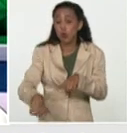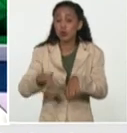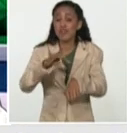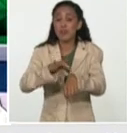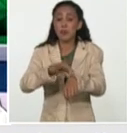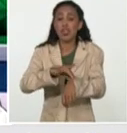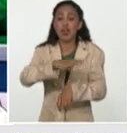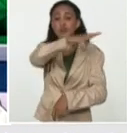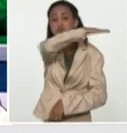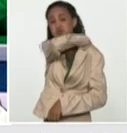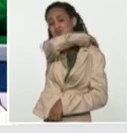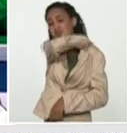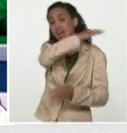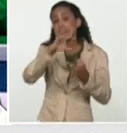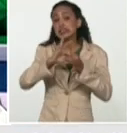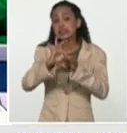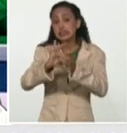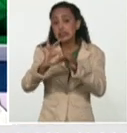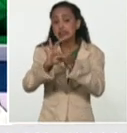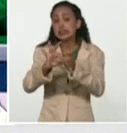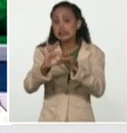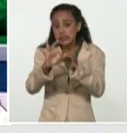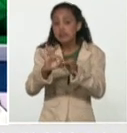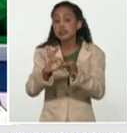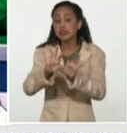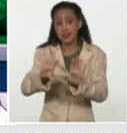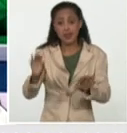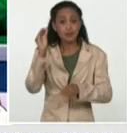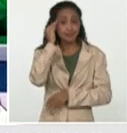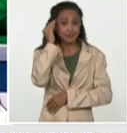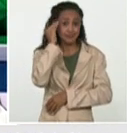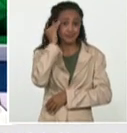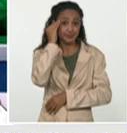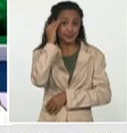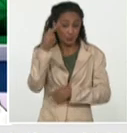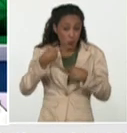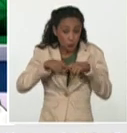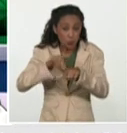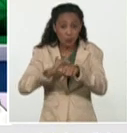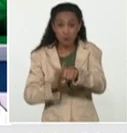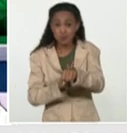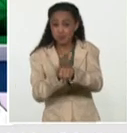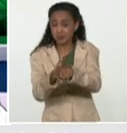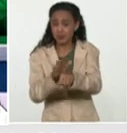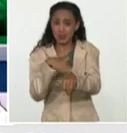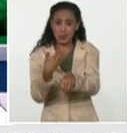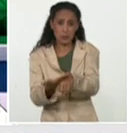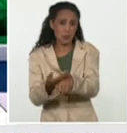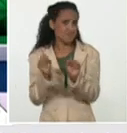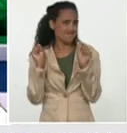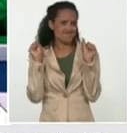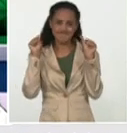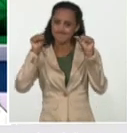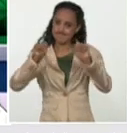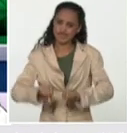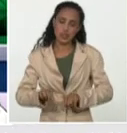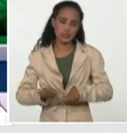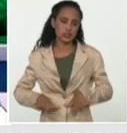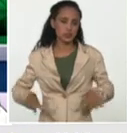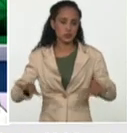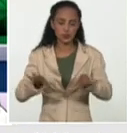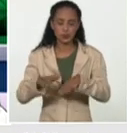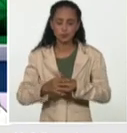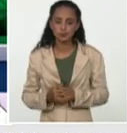obstructiva crónica que ya hemos ido aprendiendo que generalmente tienen no buen pronóstico.